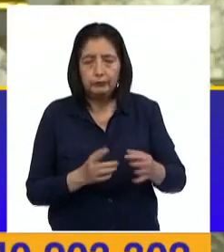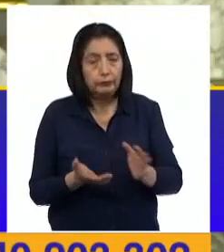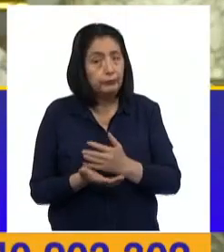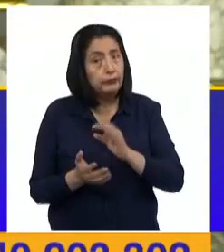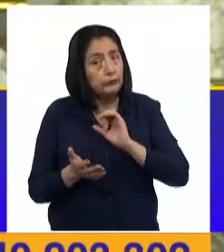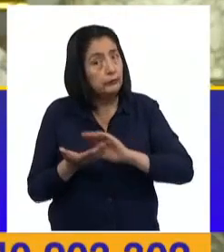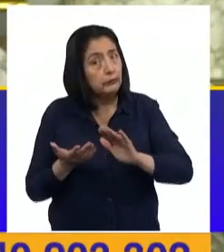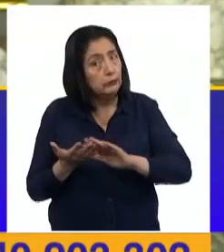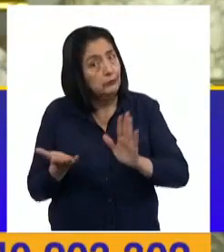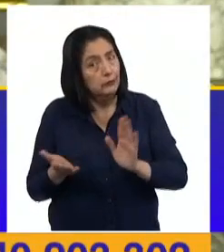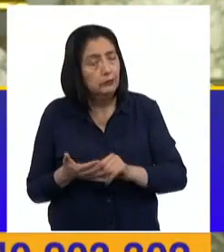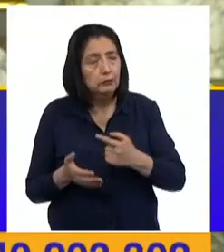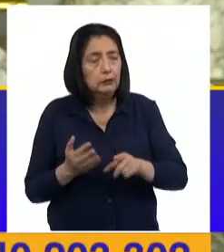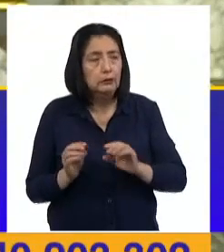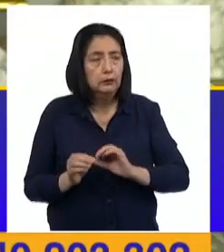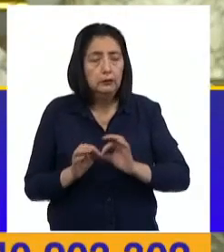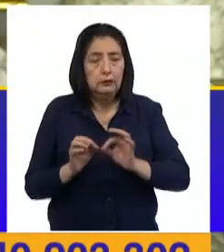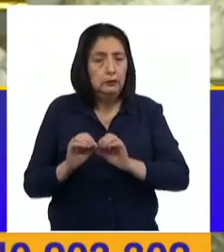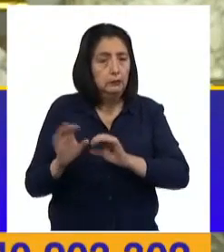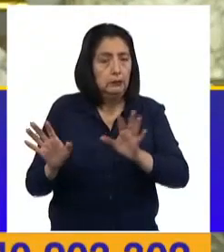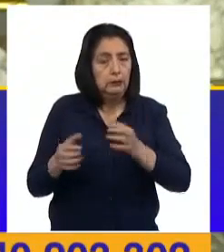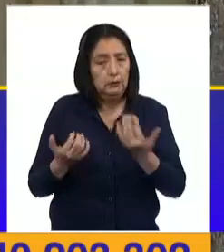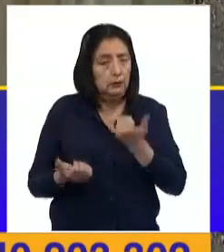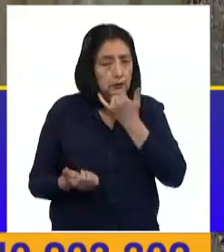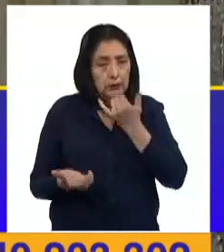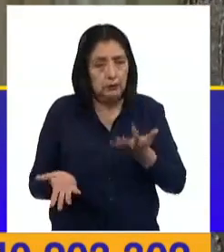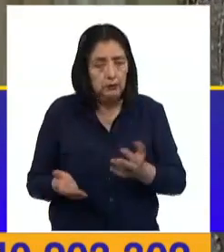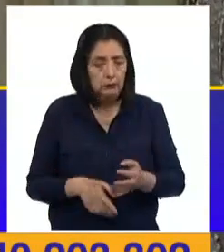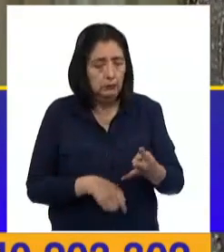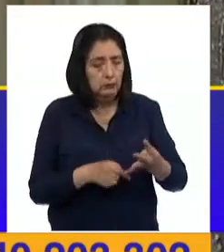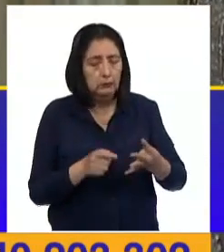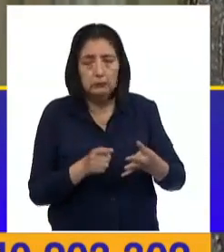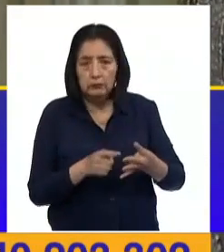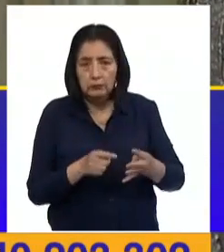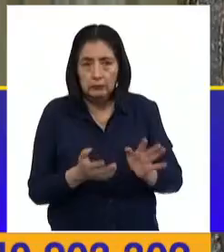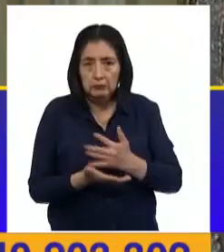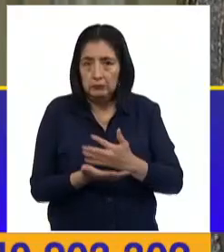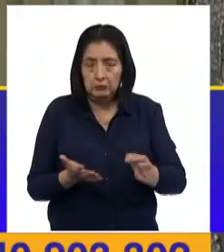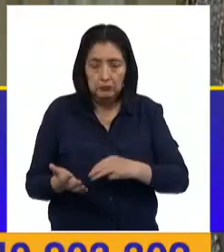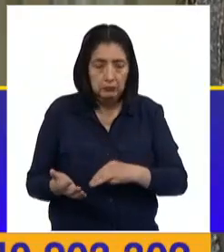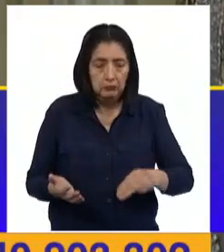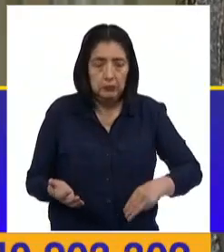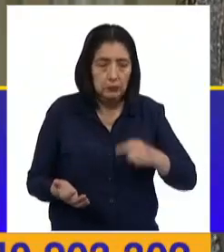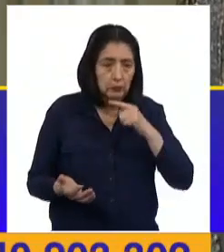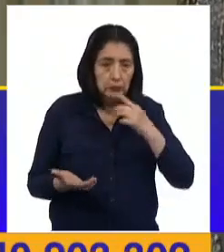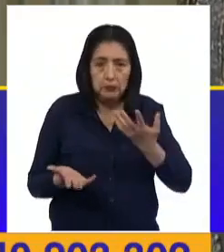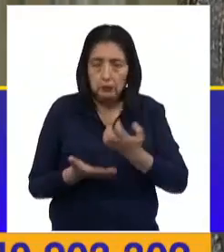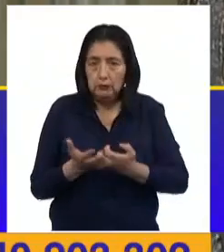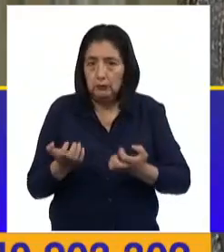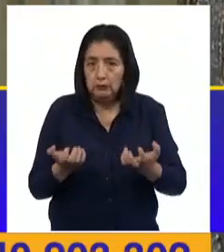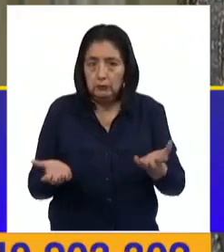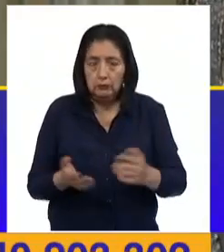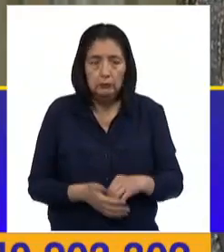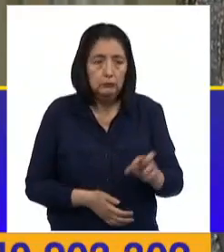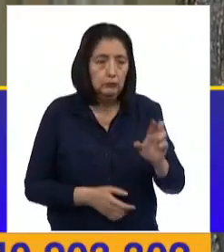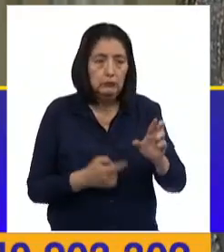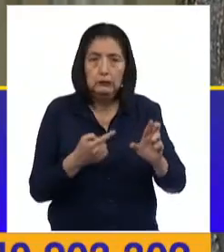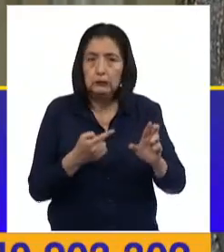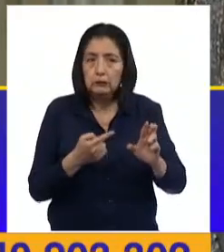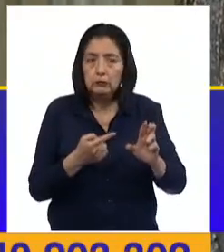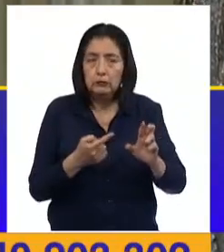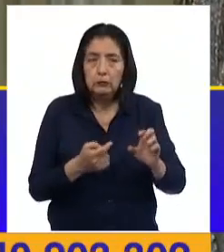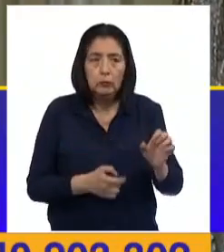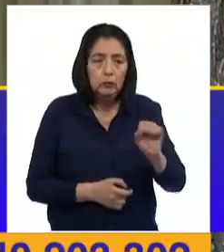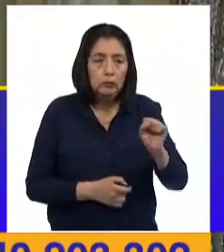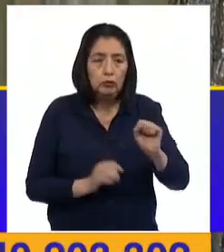disculpen que lo ponga de esta manera, ¿no?, pero hay que poner en contexto esta situación. No contamos todavía con un ministro o ministra de Economía cuando el dólar o